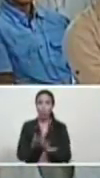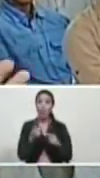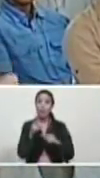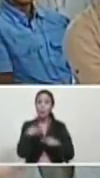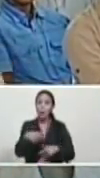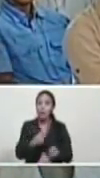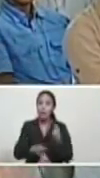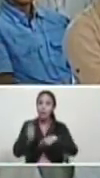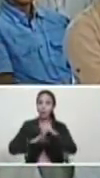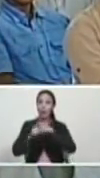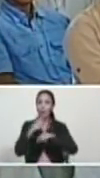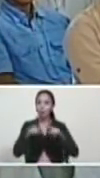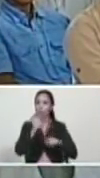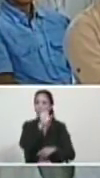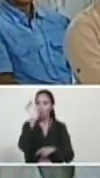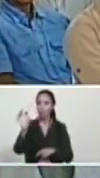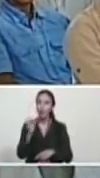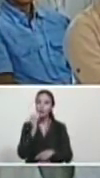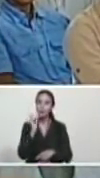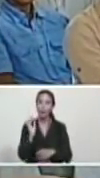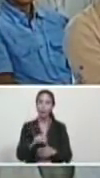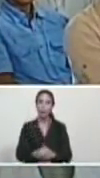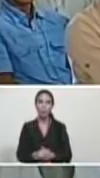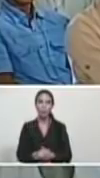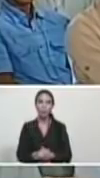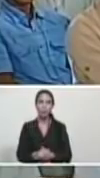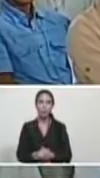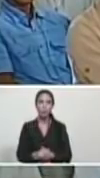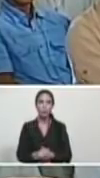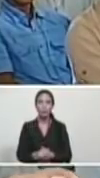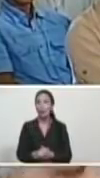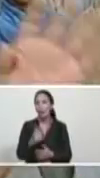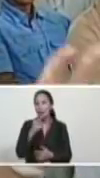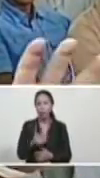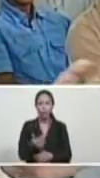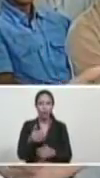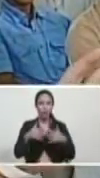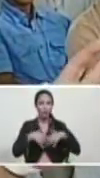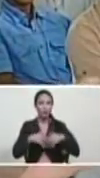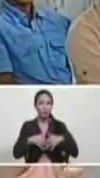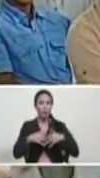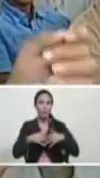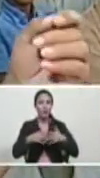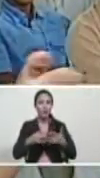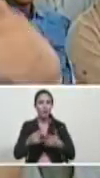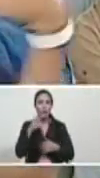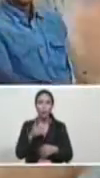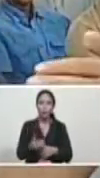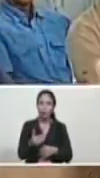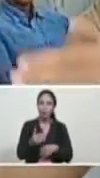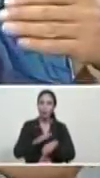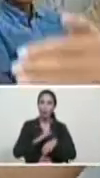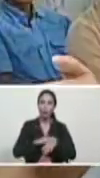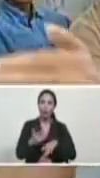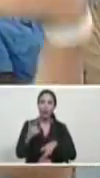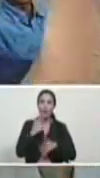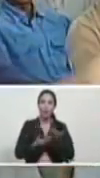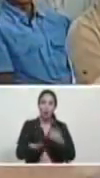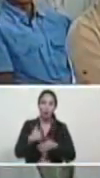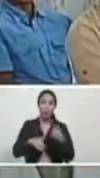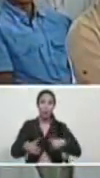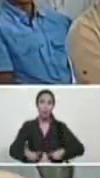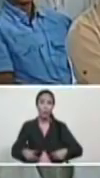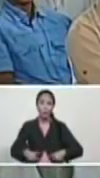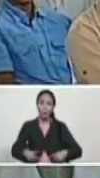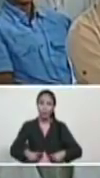De manera que es muy importante las capacidades de esta empresa. Aparte de estos medicamentos y todo el esfuerzo que estamos